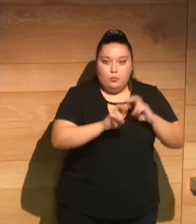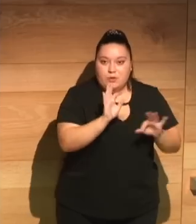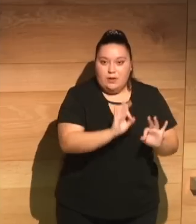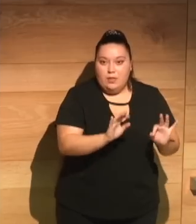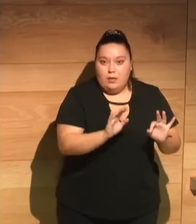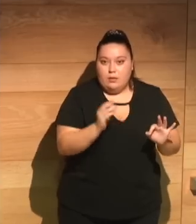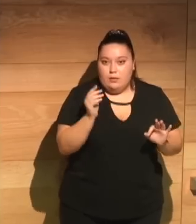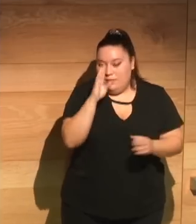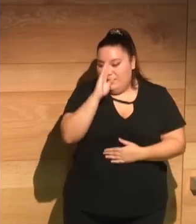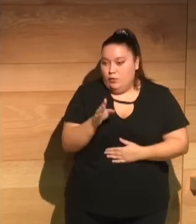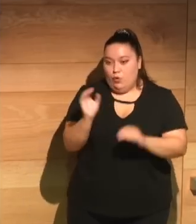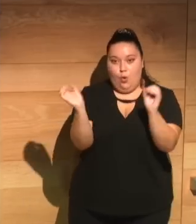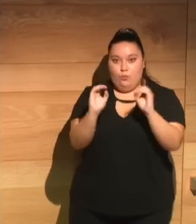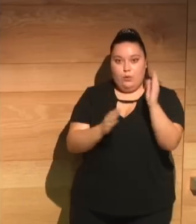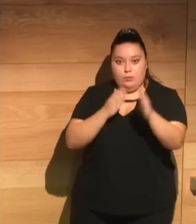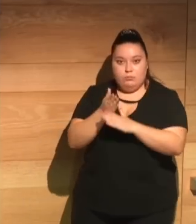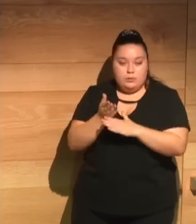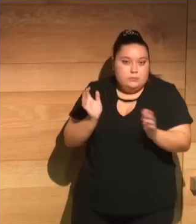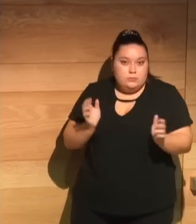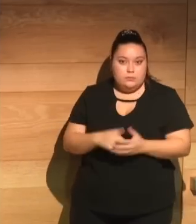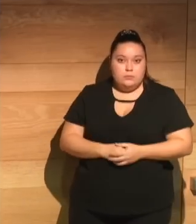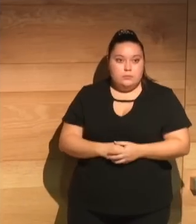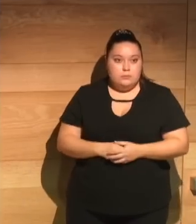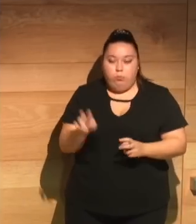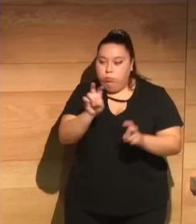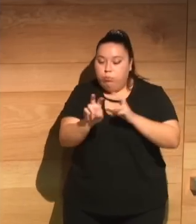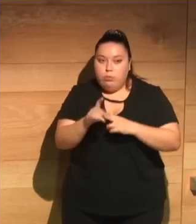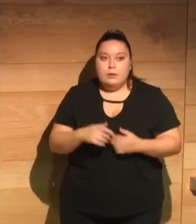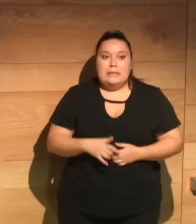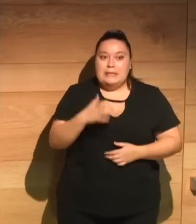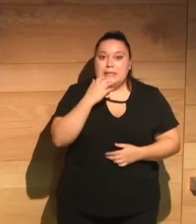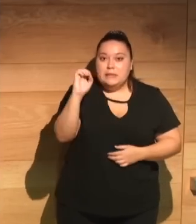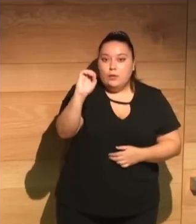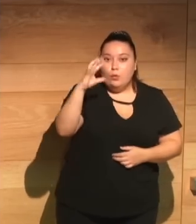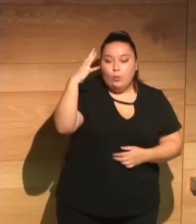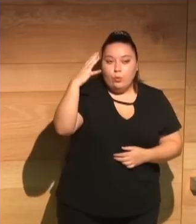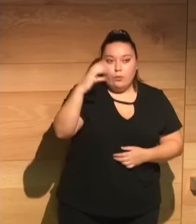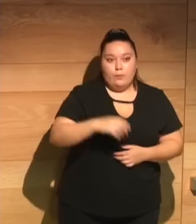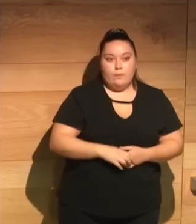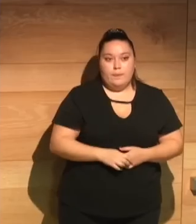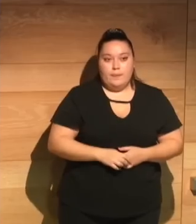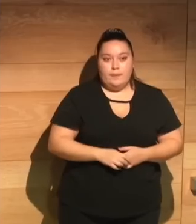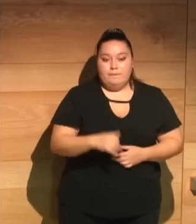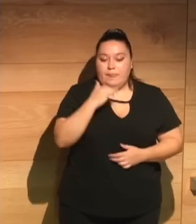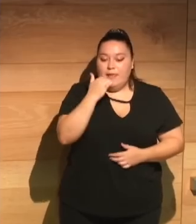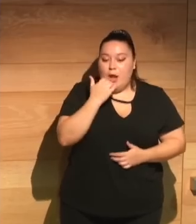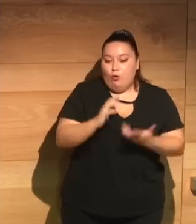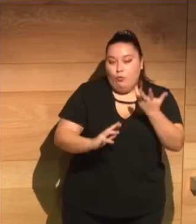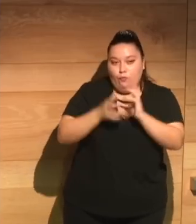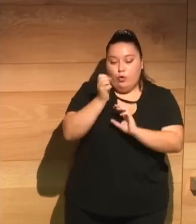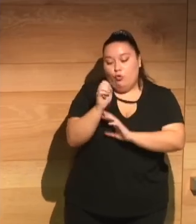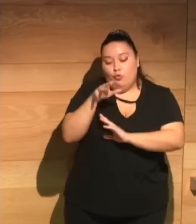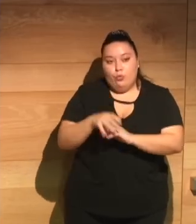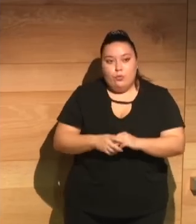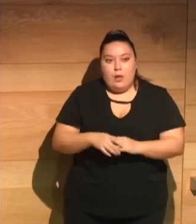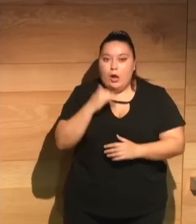le preguntas a Google, ¿no? Para ellos, el hecho de que una luz y una combustión se proyectan en un sitio les